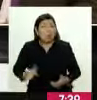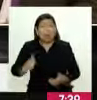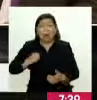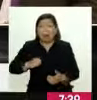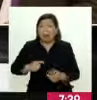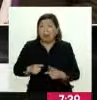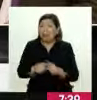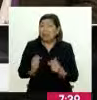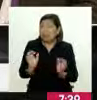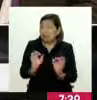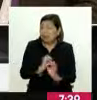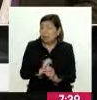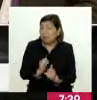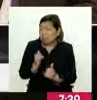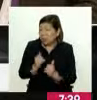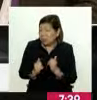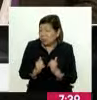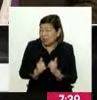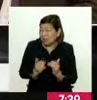de salida y los que están